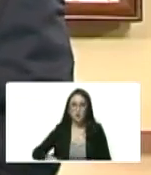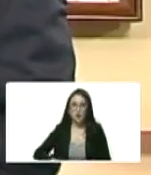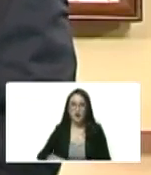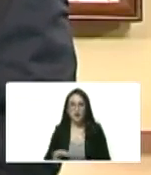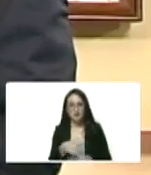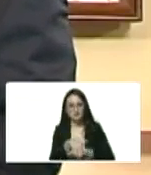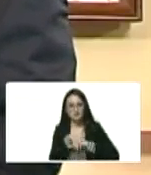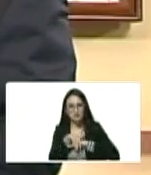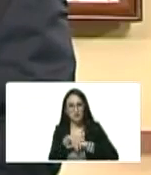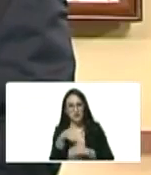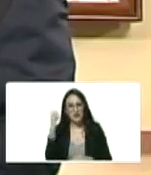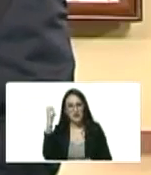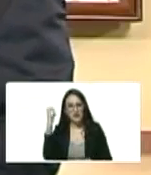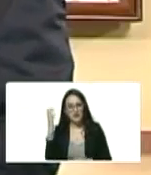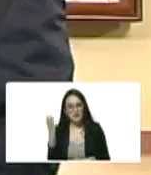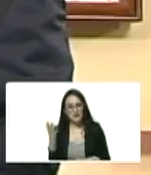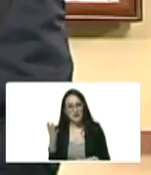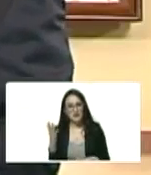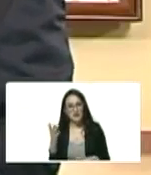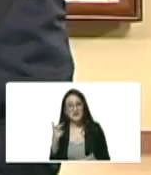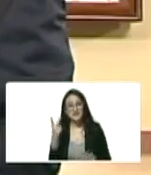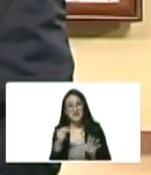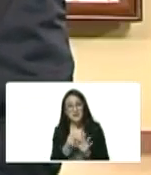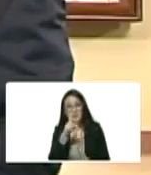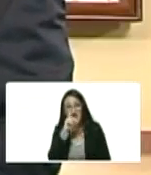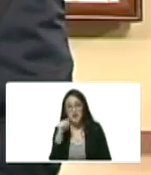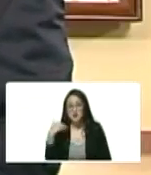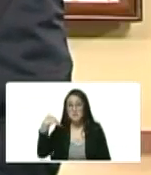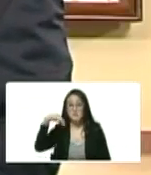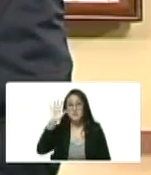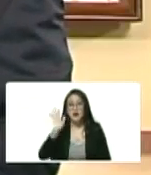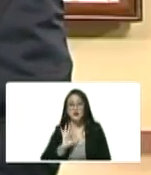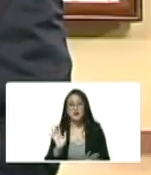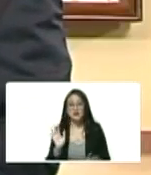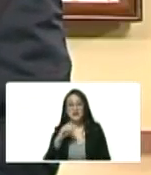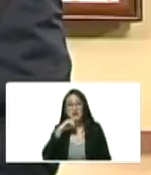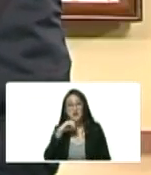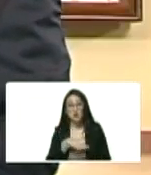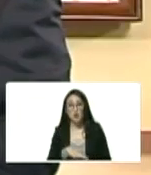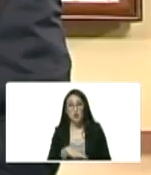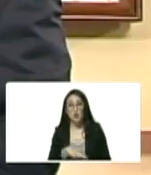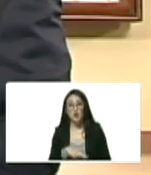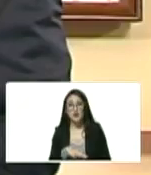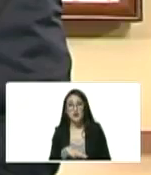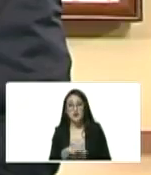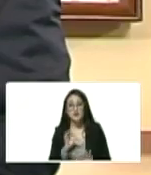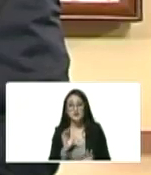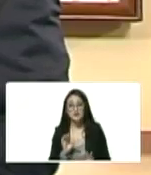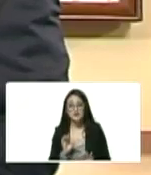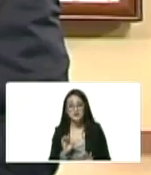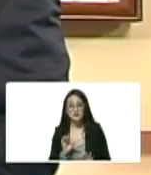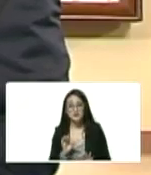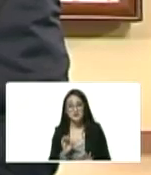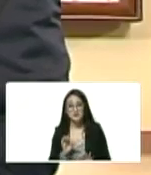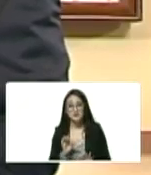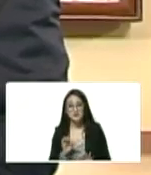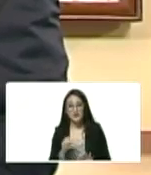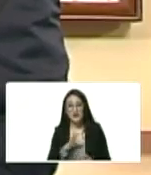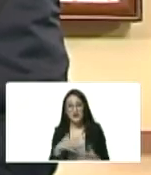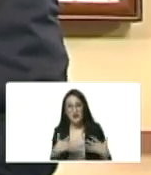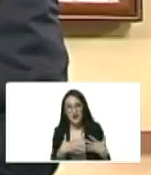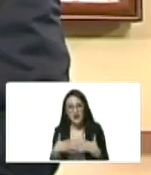británico. 7.000 años o más de una historia marcada por la guerra